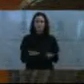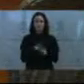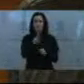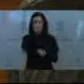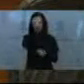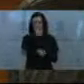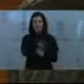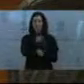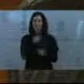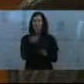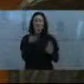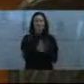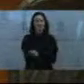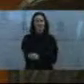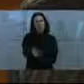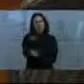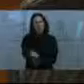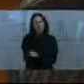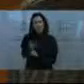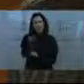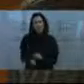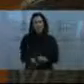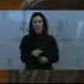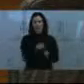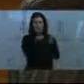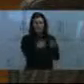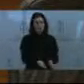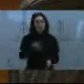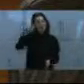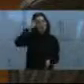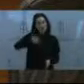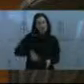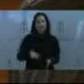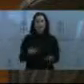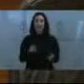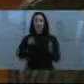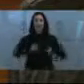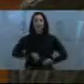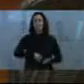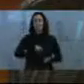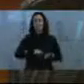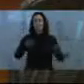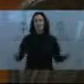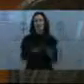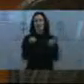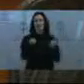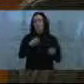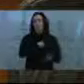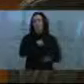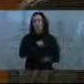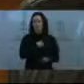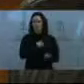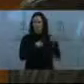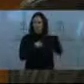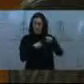¿Es usted consciente de que sin un plan no se puede actuar? No lo cuestione, no